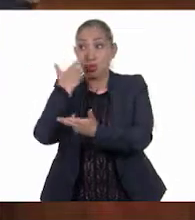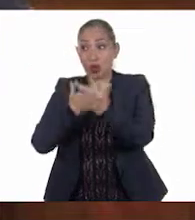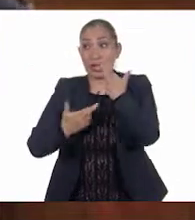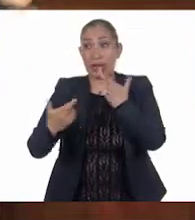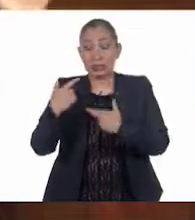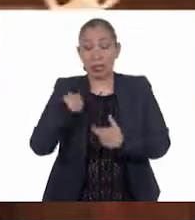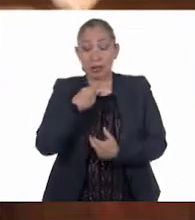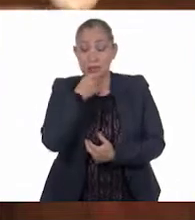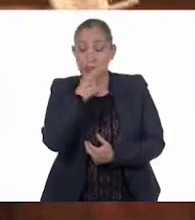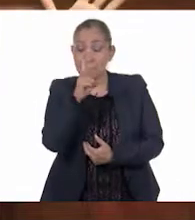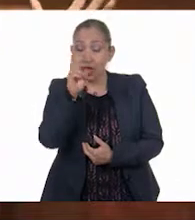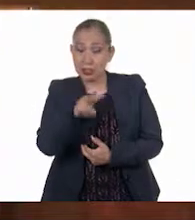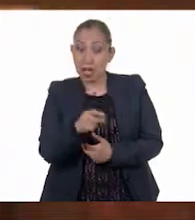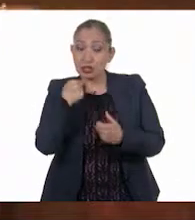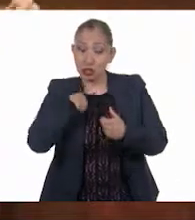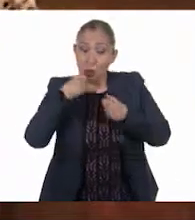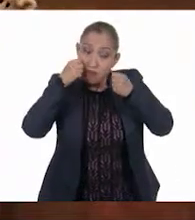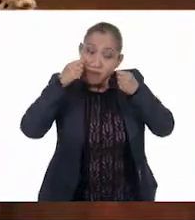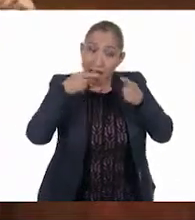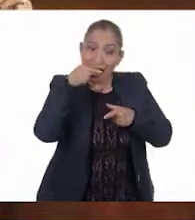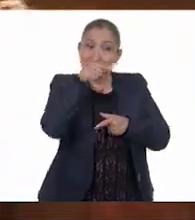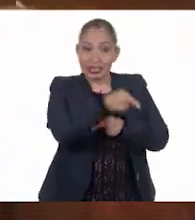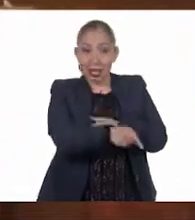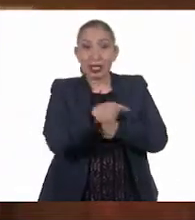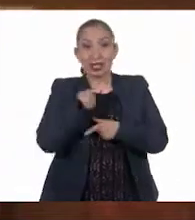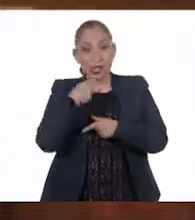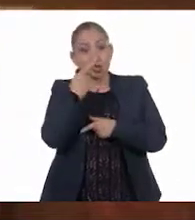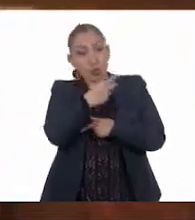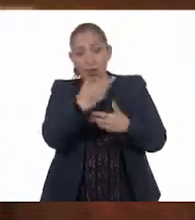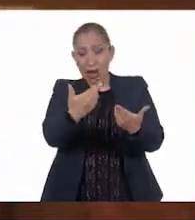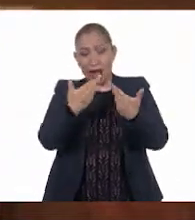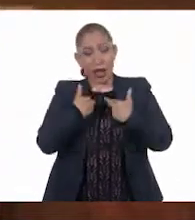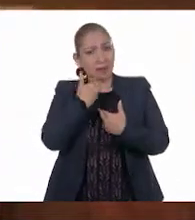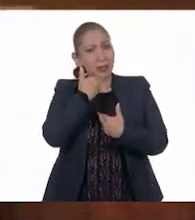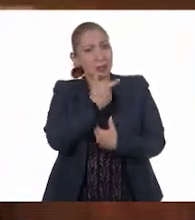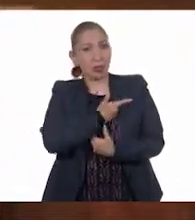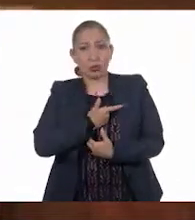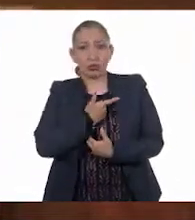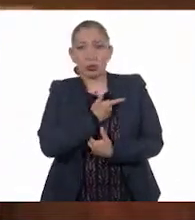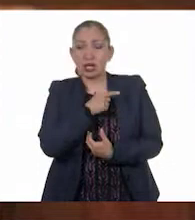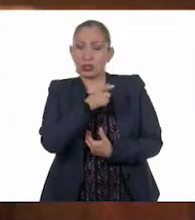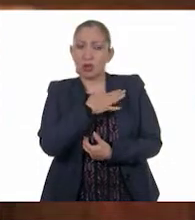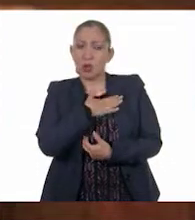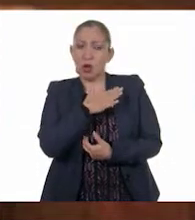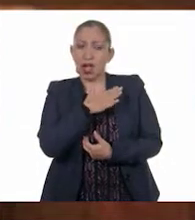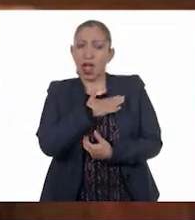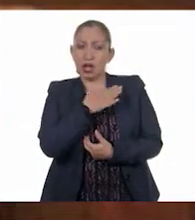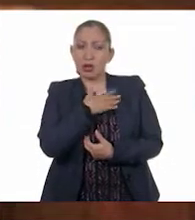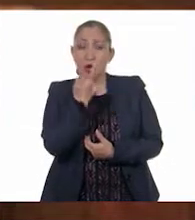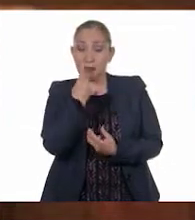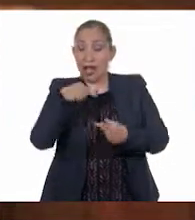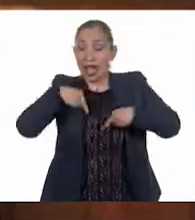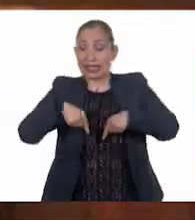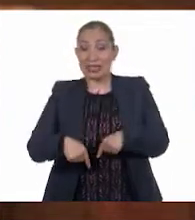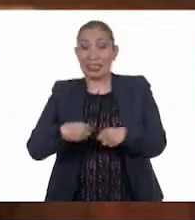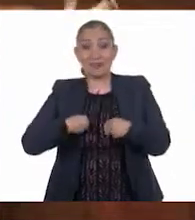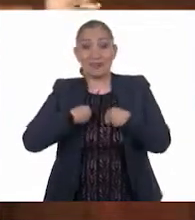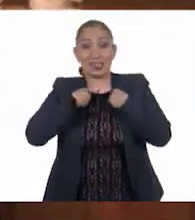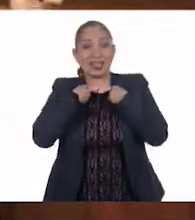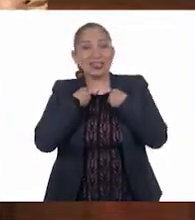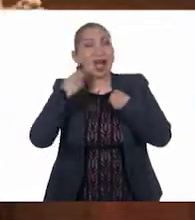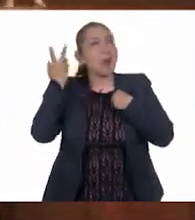que regreses, te diré cuánto te aprecio y aprecio tu regalo. y lo noble que es tu presencia en esta vida